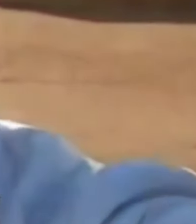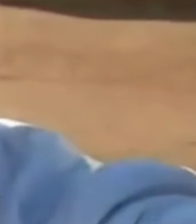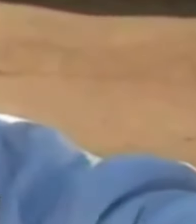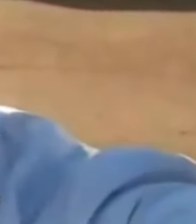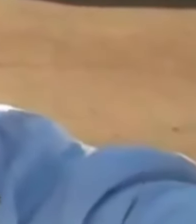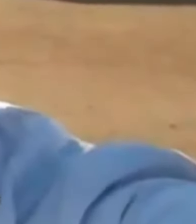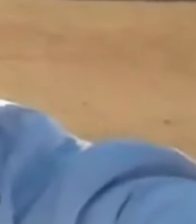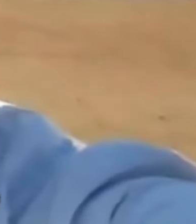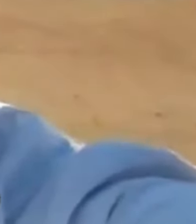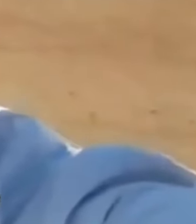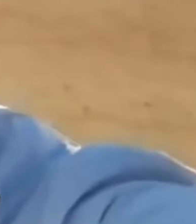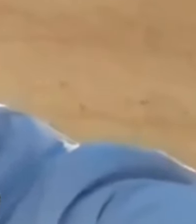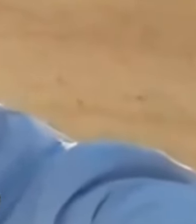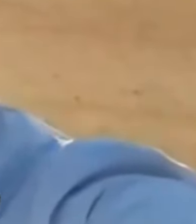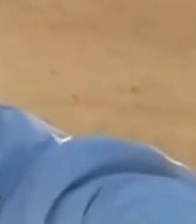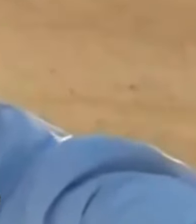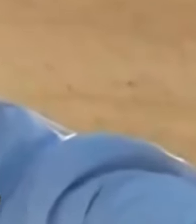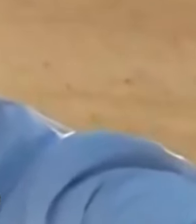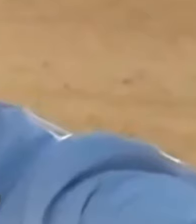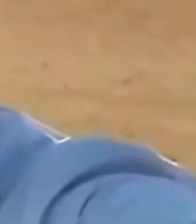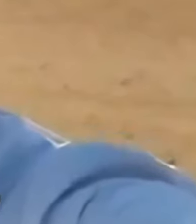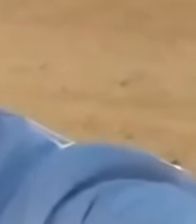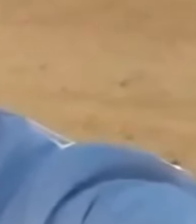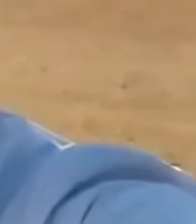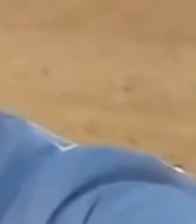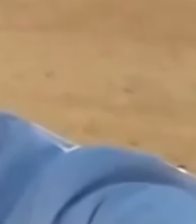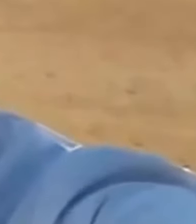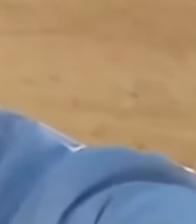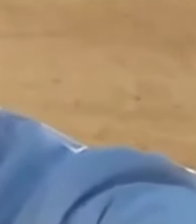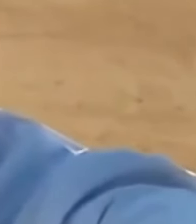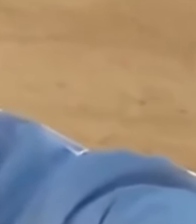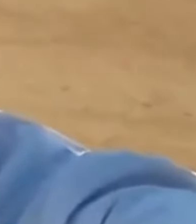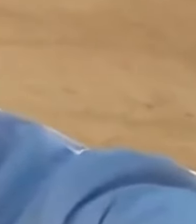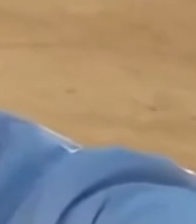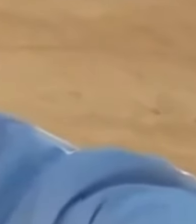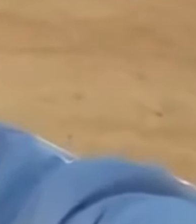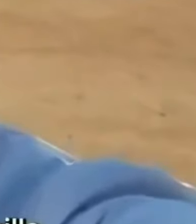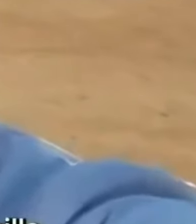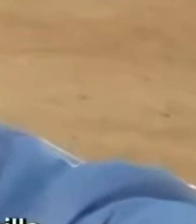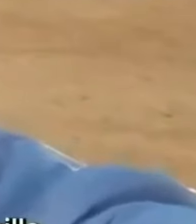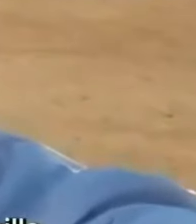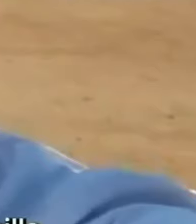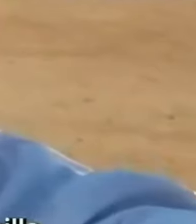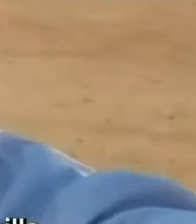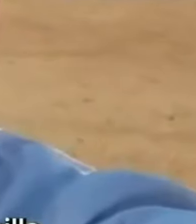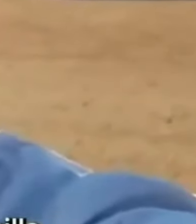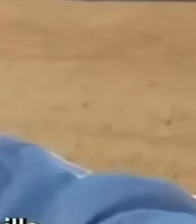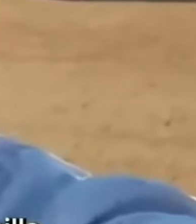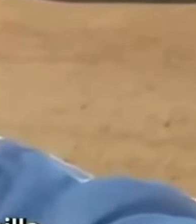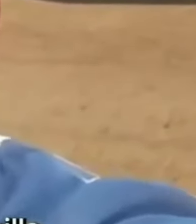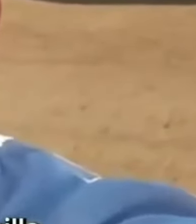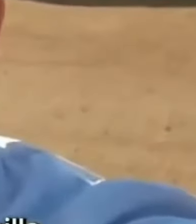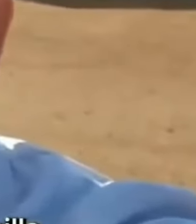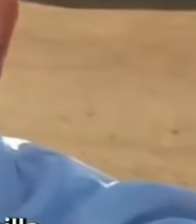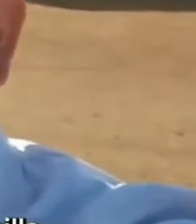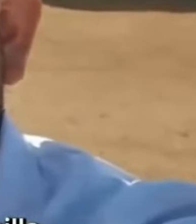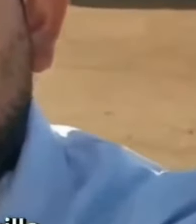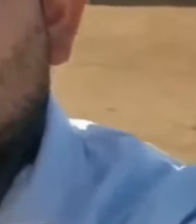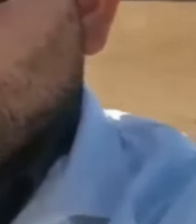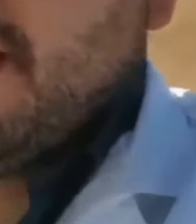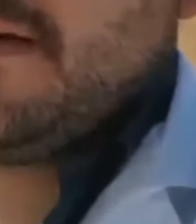¿Qué tal? Muy buenos días. Mi nombre es Víctor Manuel Castro López. Soy el médico de fines de semana de la Unidad de Bienestar del ejido